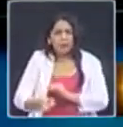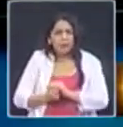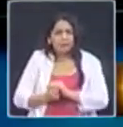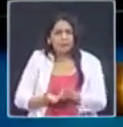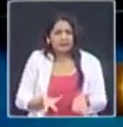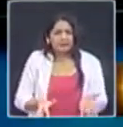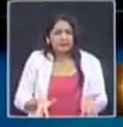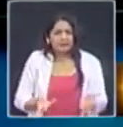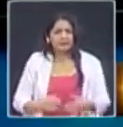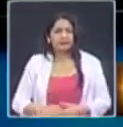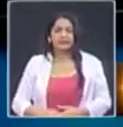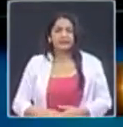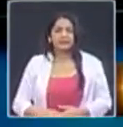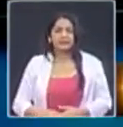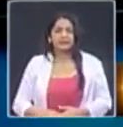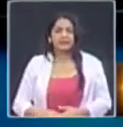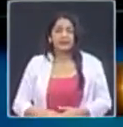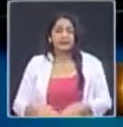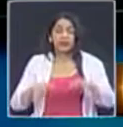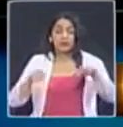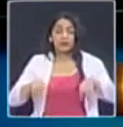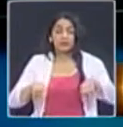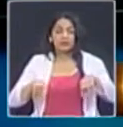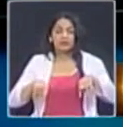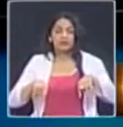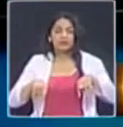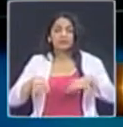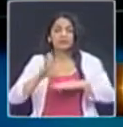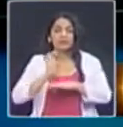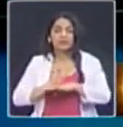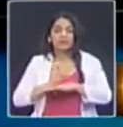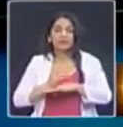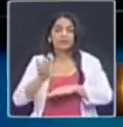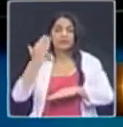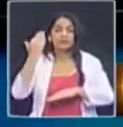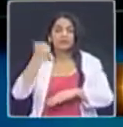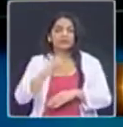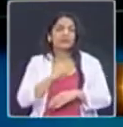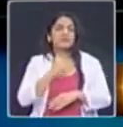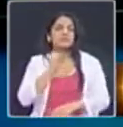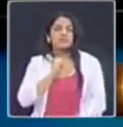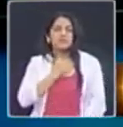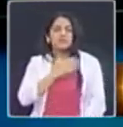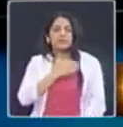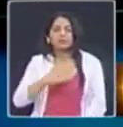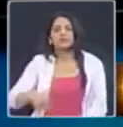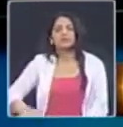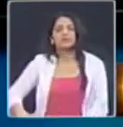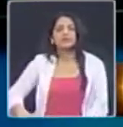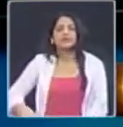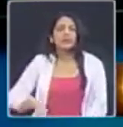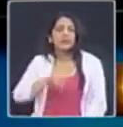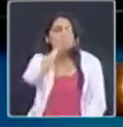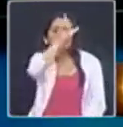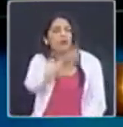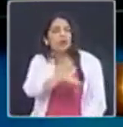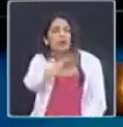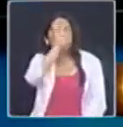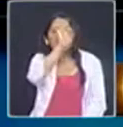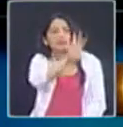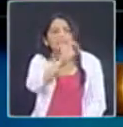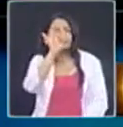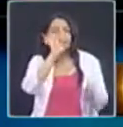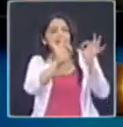final del día fueron nombradas por el ejecutivo prácticamente bajo el eufemismo de un consejo de participación ciudadana que jamás se dio